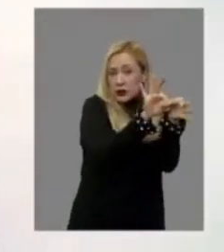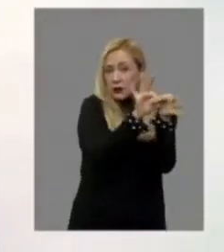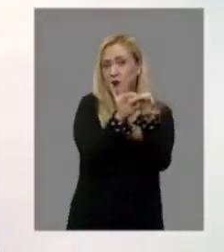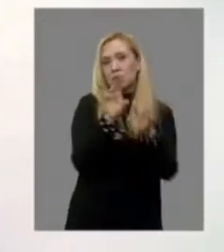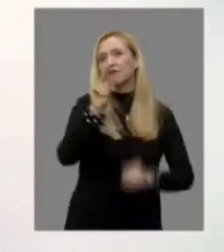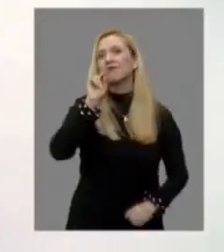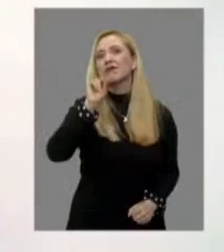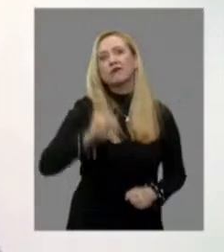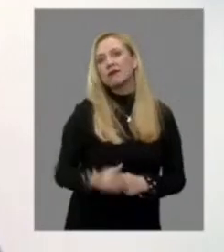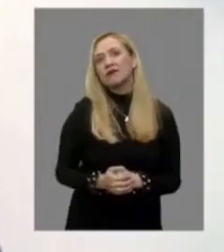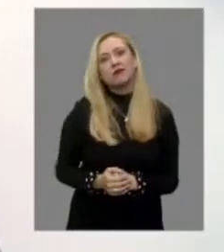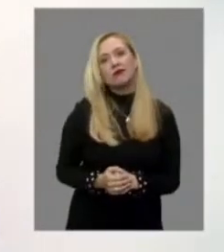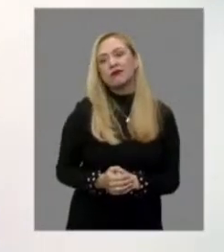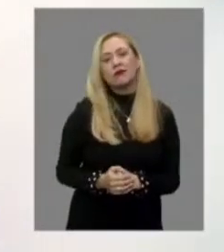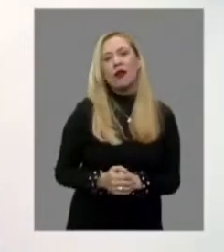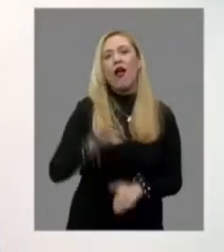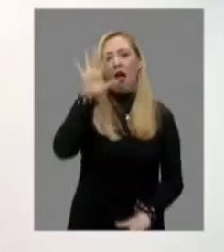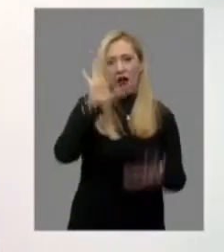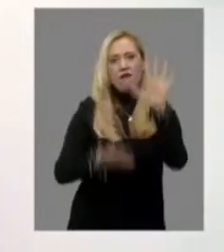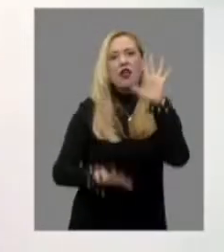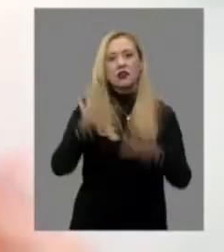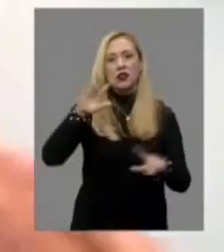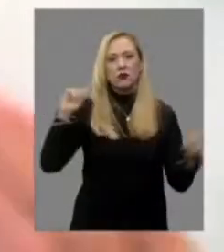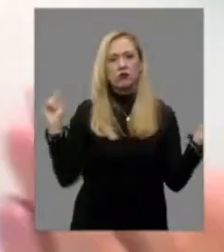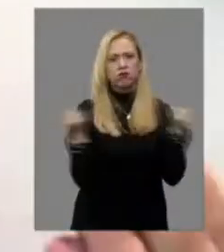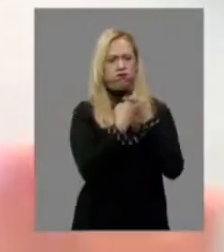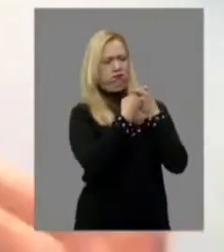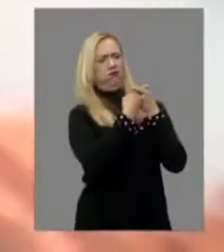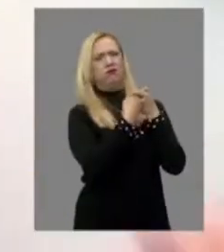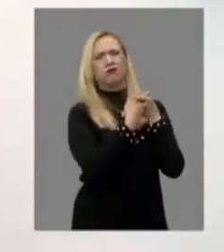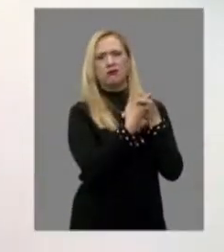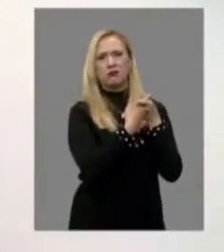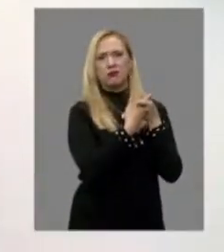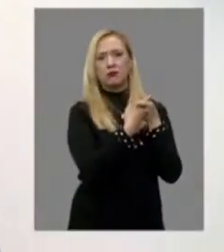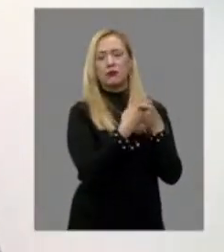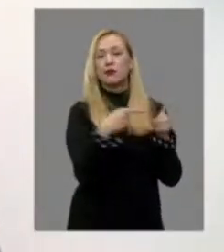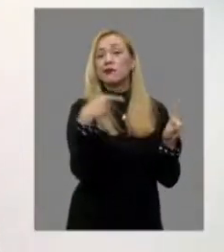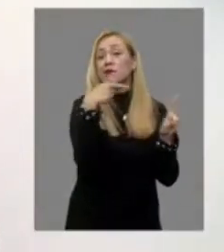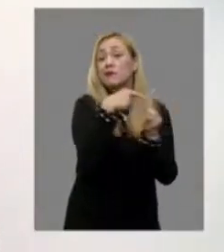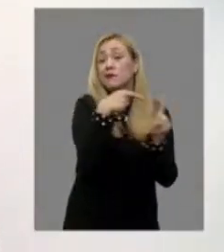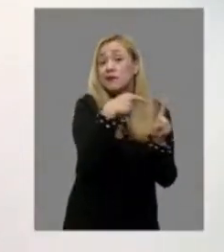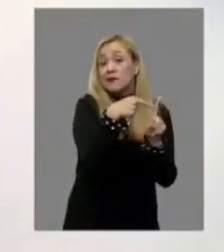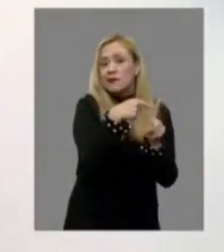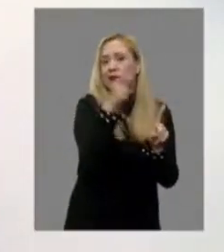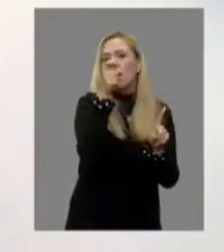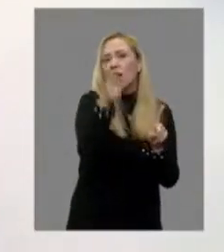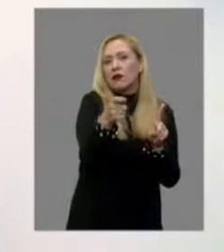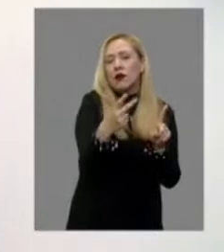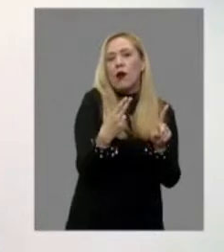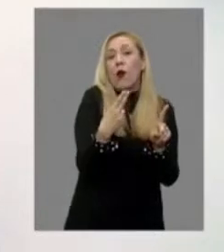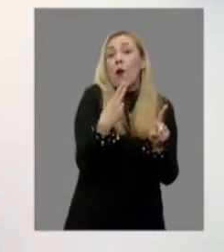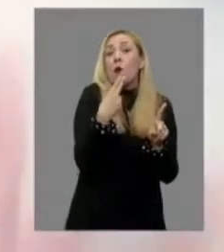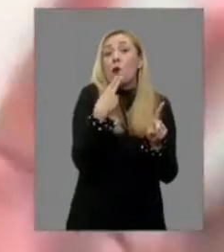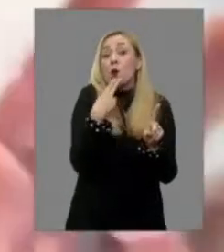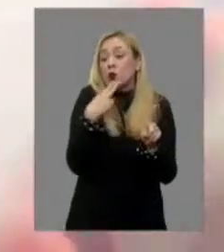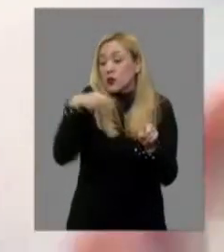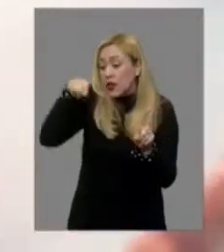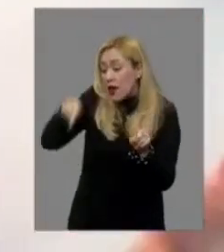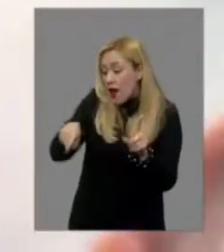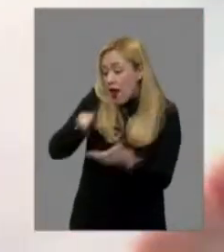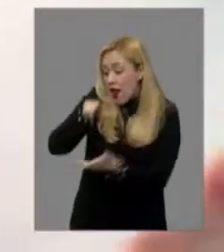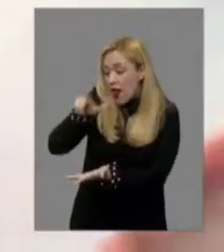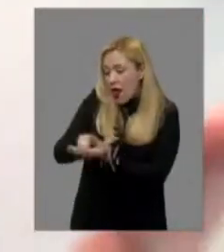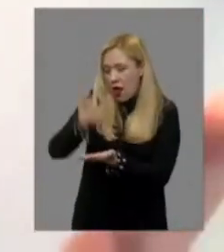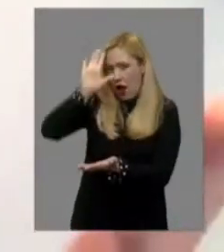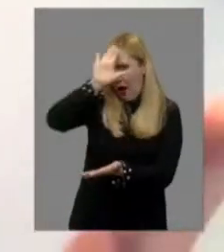Inclusive puede ser contradictorio y va a depender del ordenamiento que se utiliza. Para dar